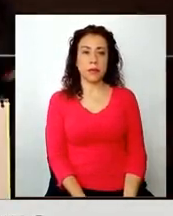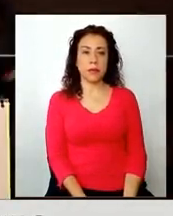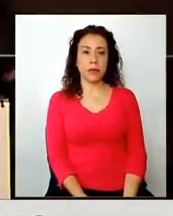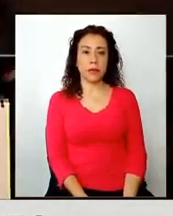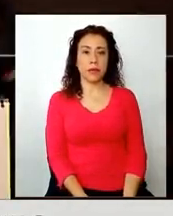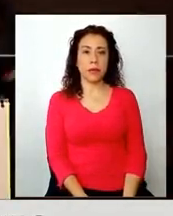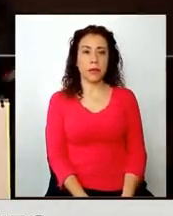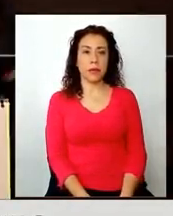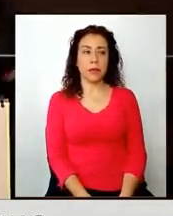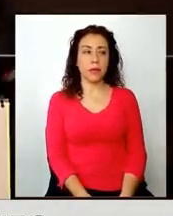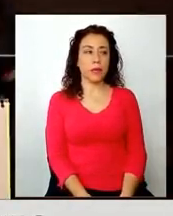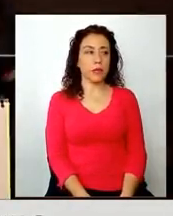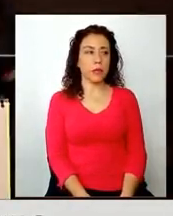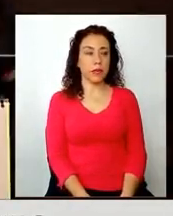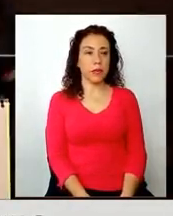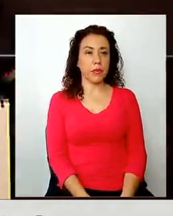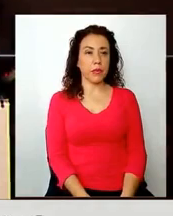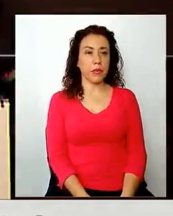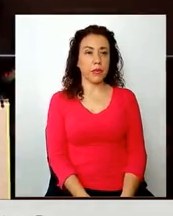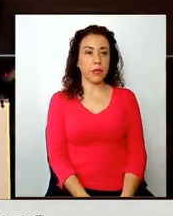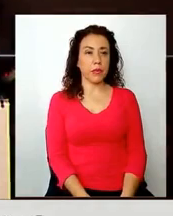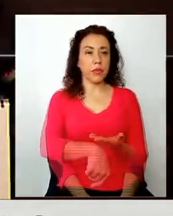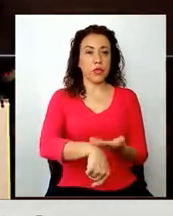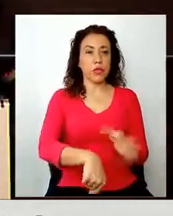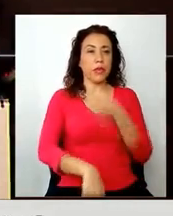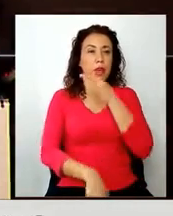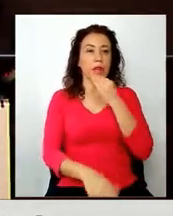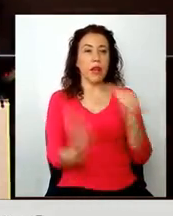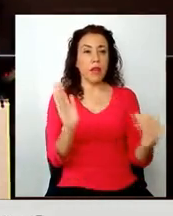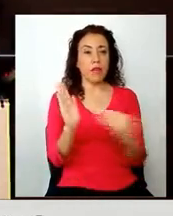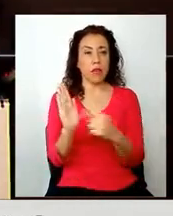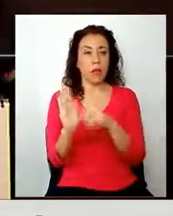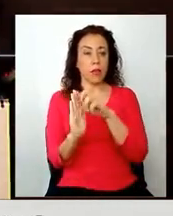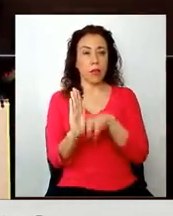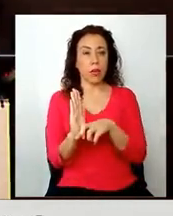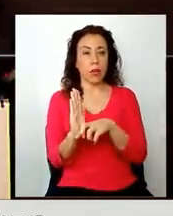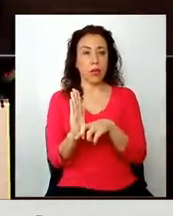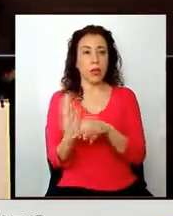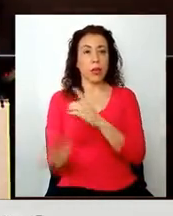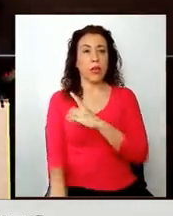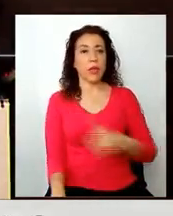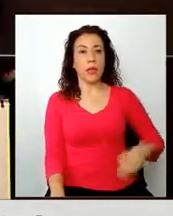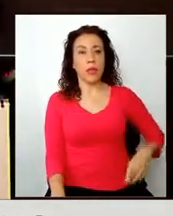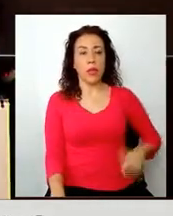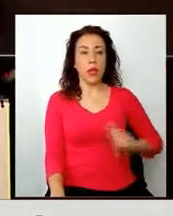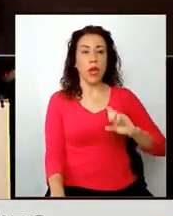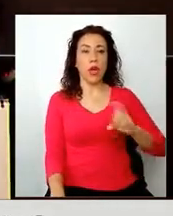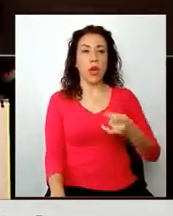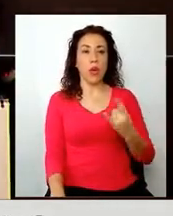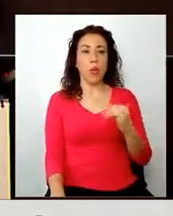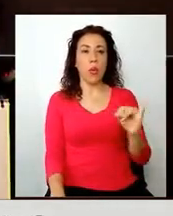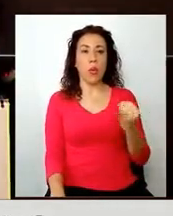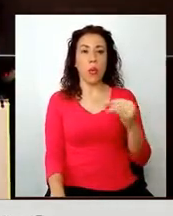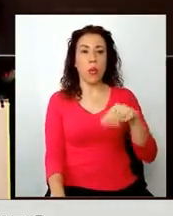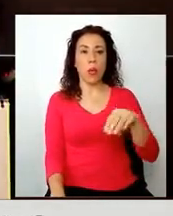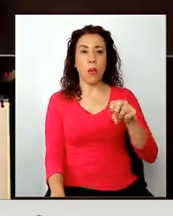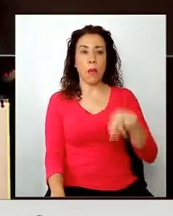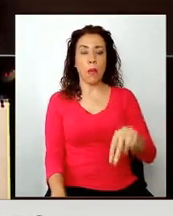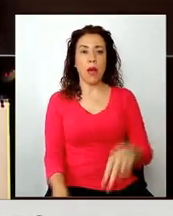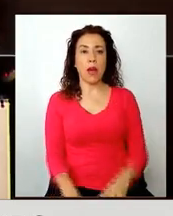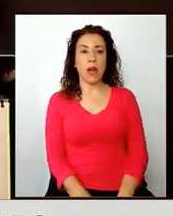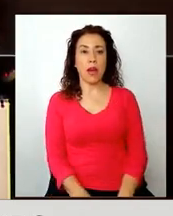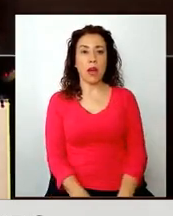en el tiempo restante para hablar a favor del proyecto Le ofrezco la palabra al diputado Jorge Guzmán Muchas gracias